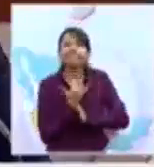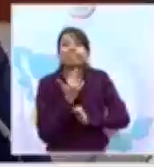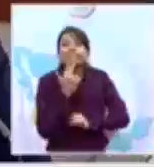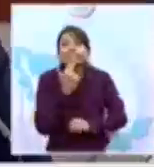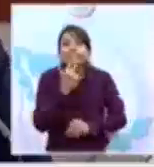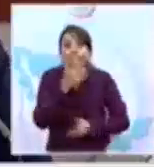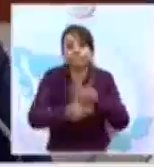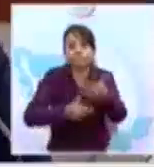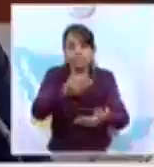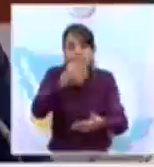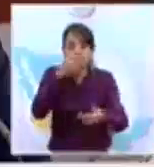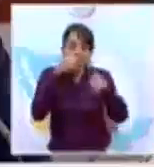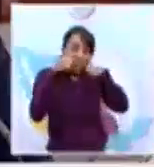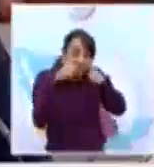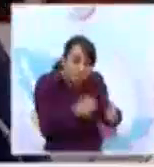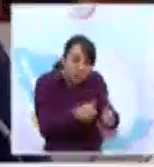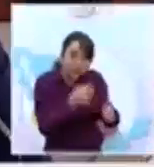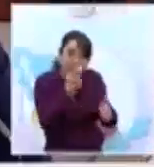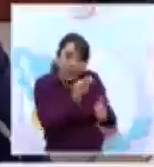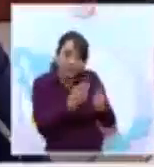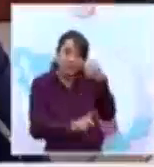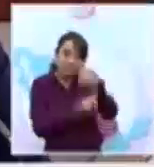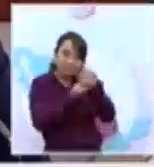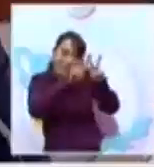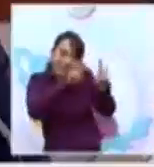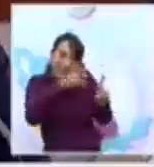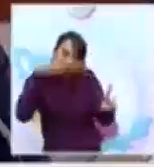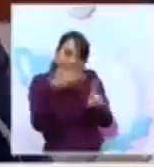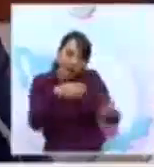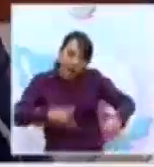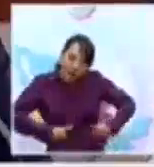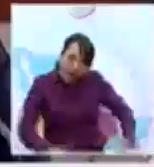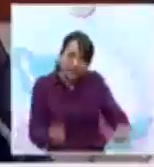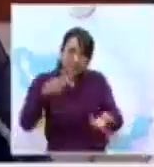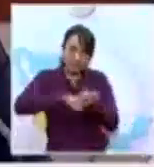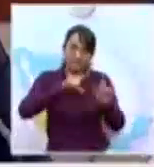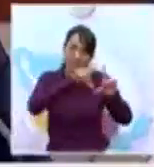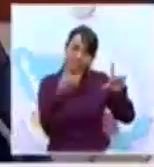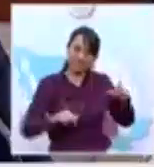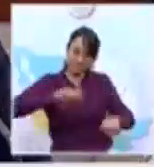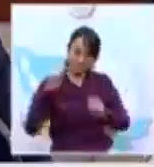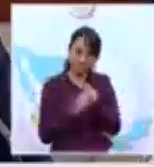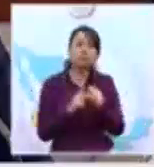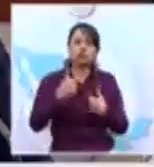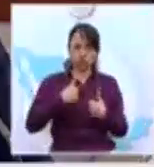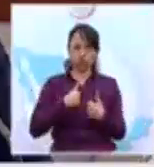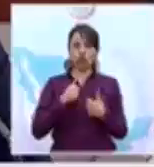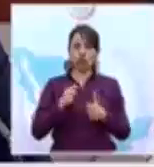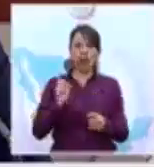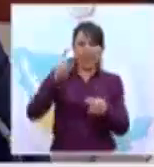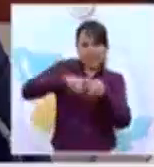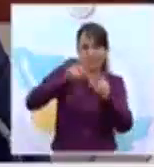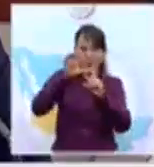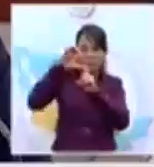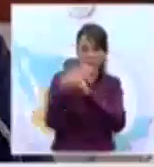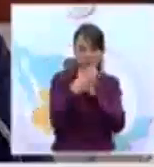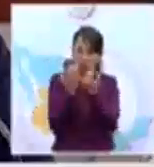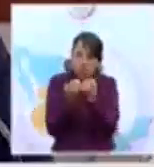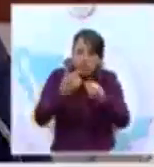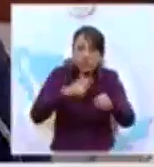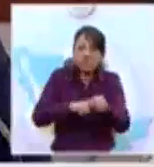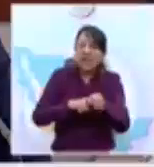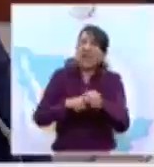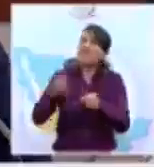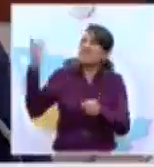país. Yo que estoy en la Comisión de Desarrollo Social he tenido muchas quejas, por ejemplo,